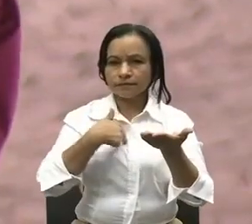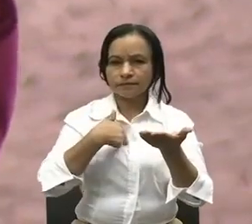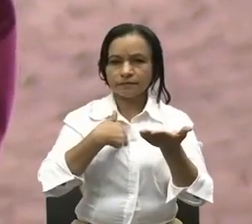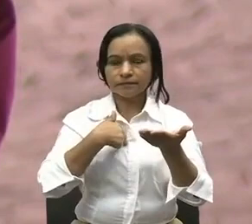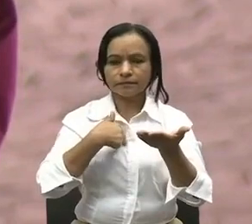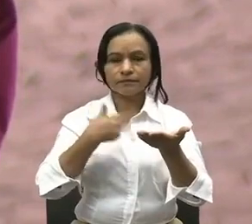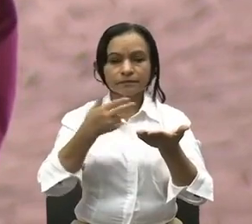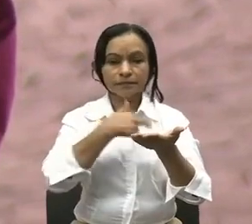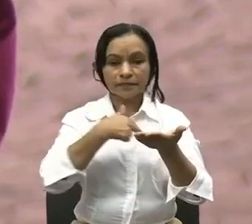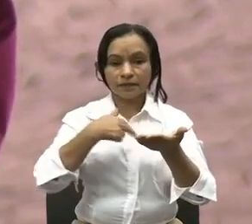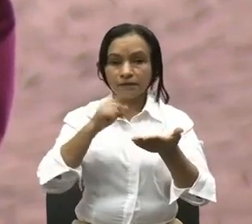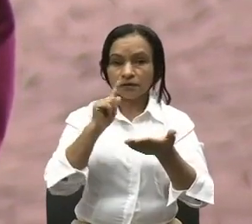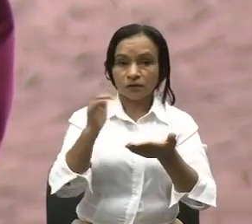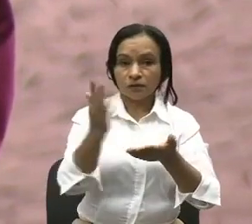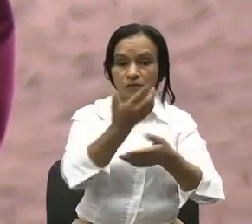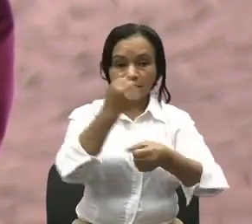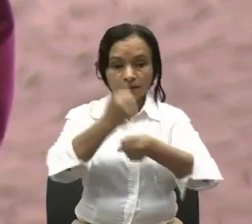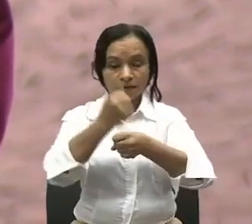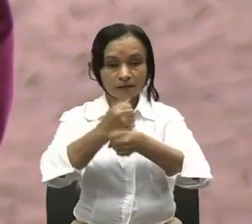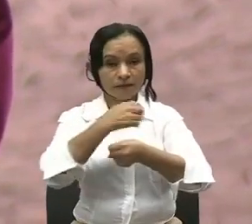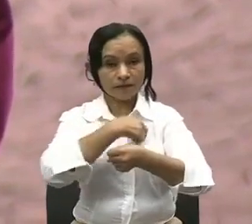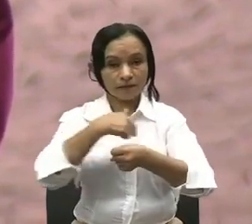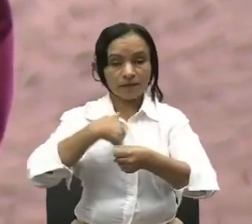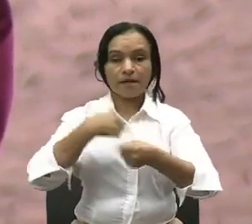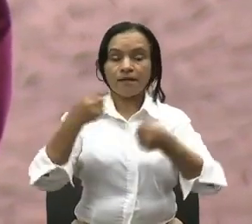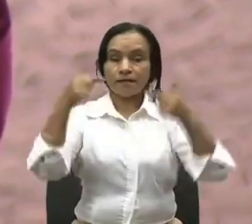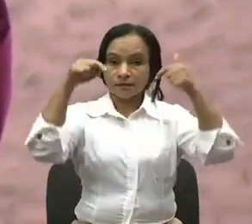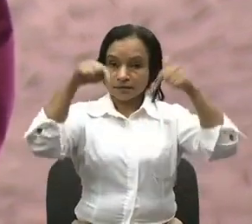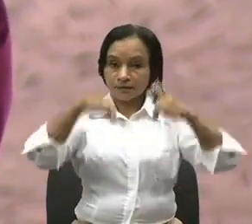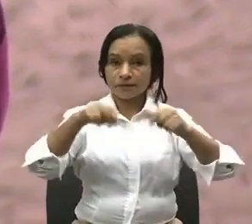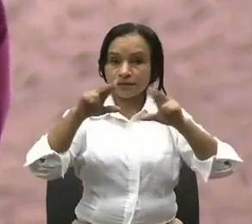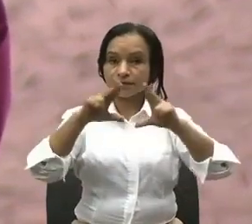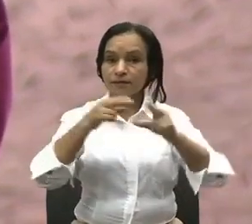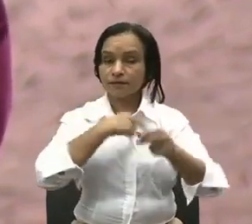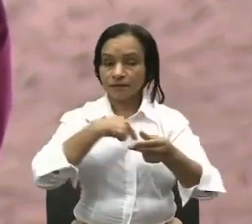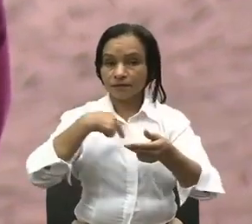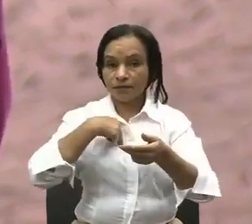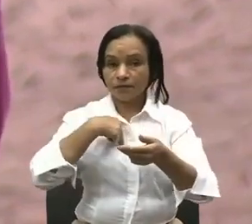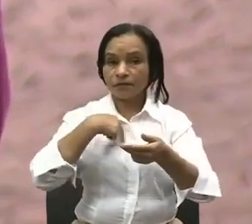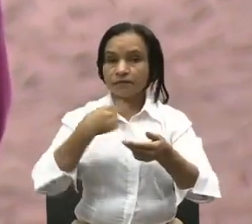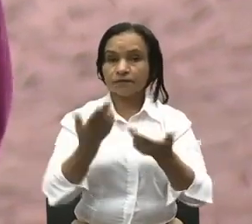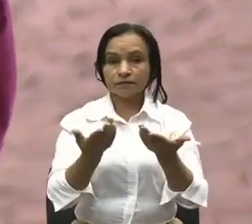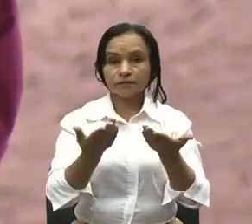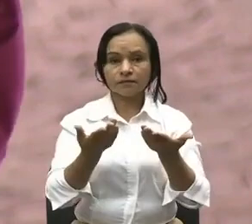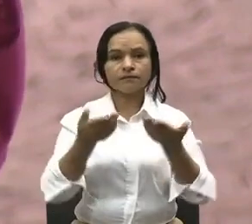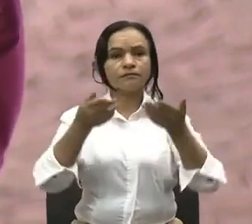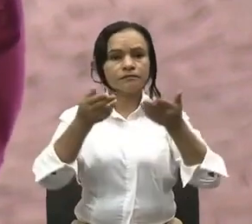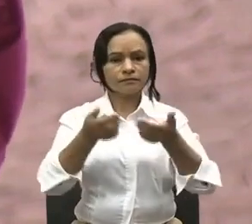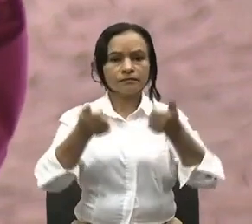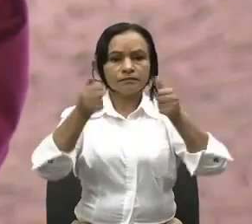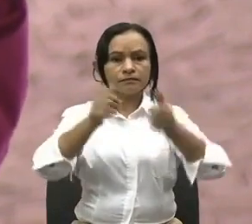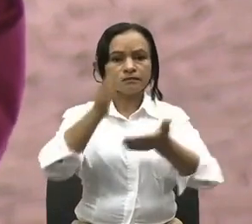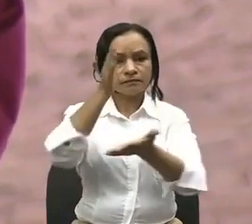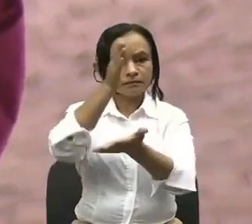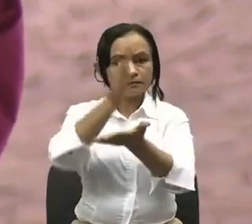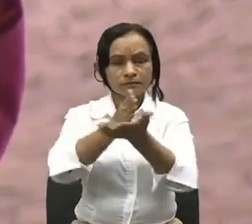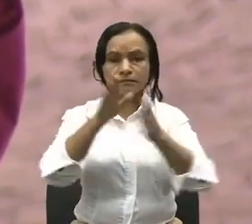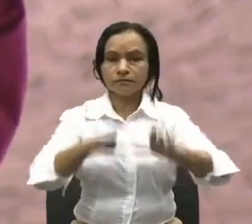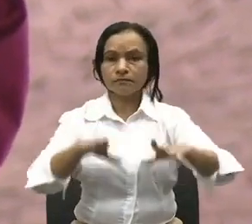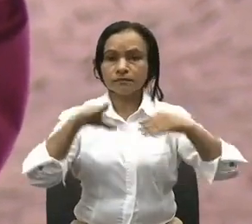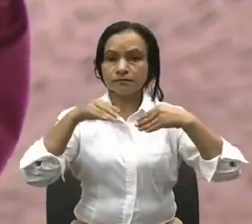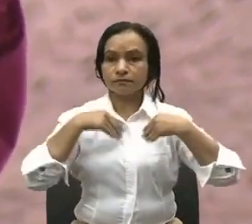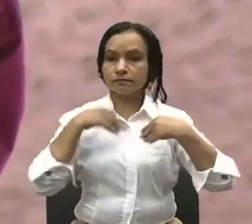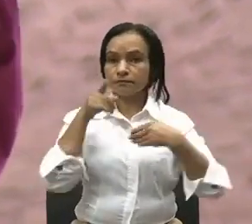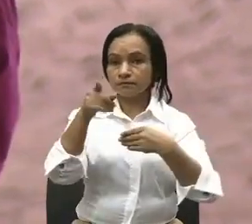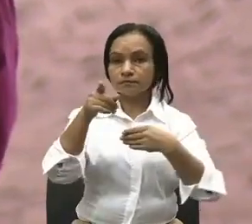contravengan lo que hemos hecho. Porque aquí lo que hemos hecho es cumplir con lo que